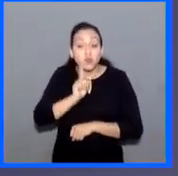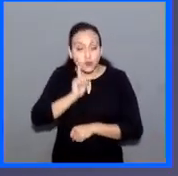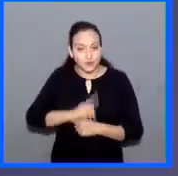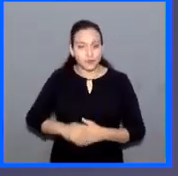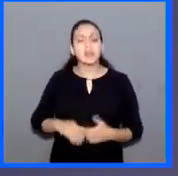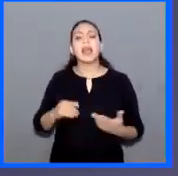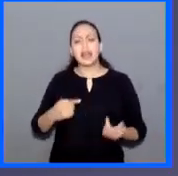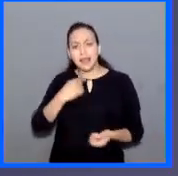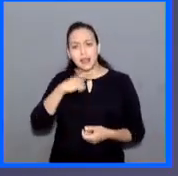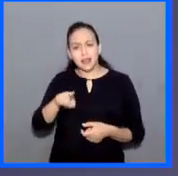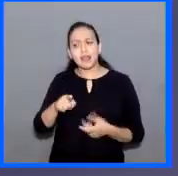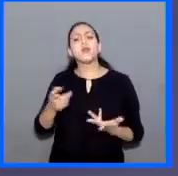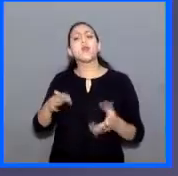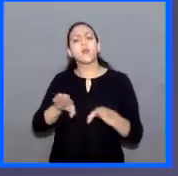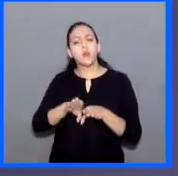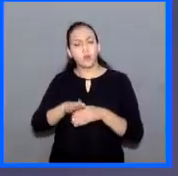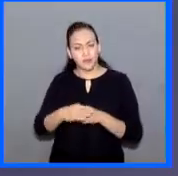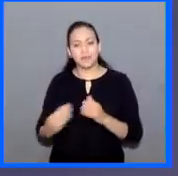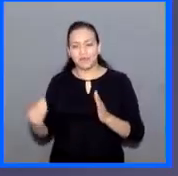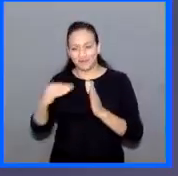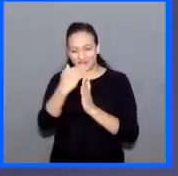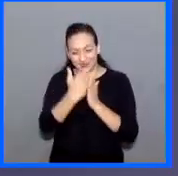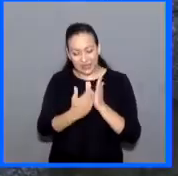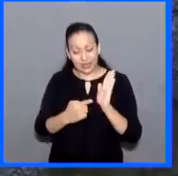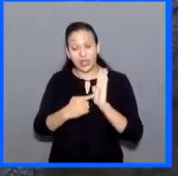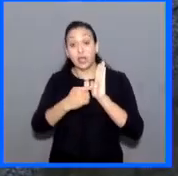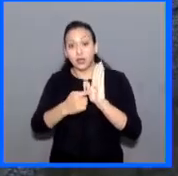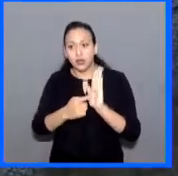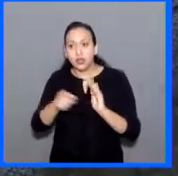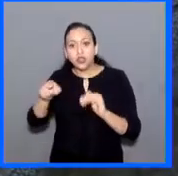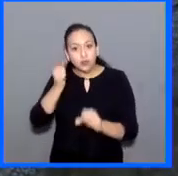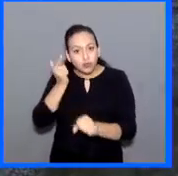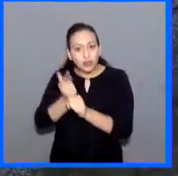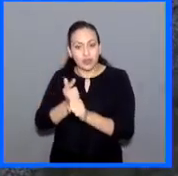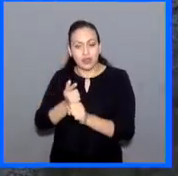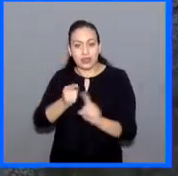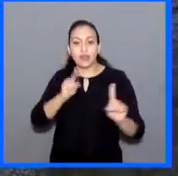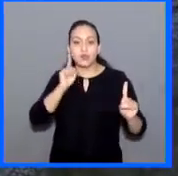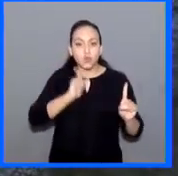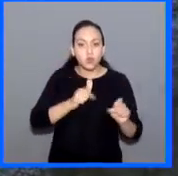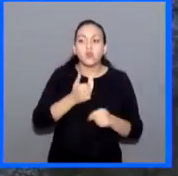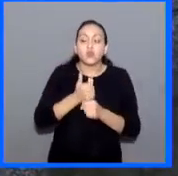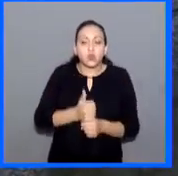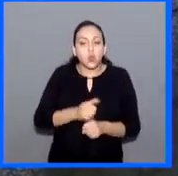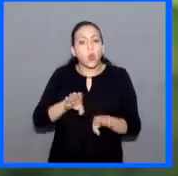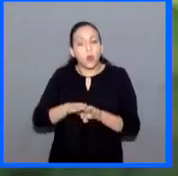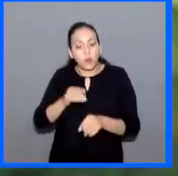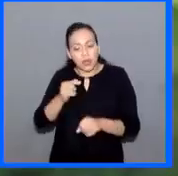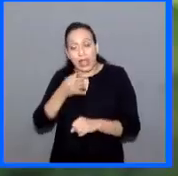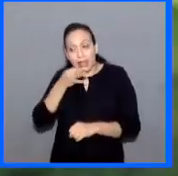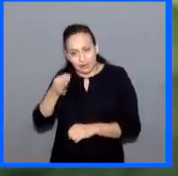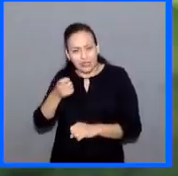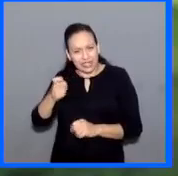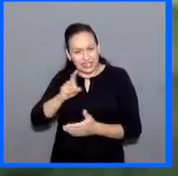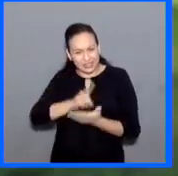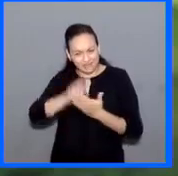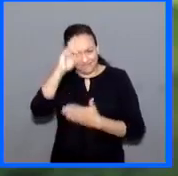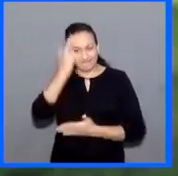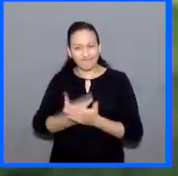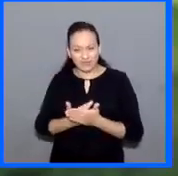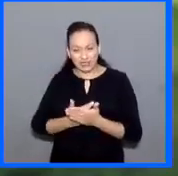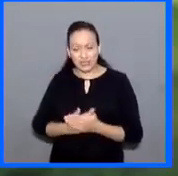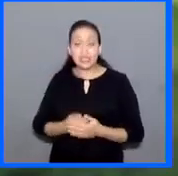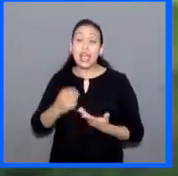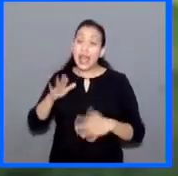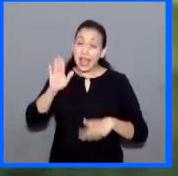violencia vicaria, destacaron las señales para identificar este tipo de violencia que advirtieron puede culminar en la muerte o